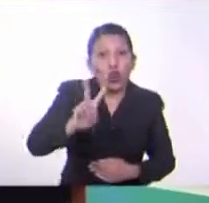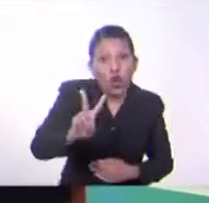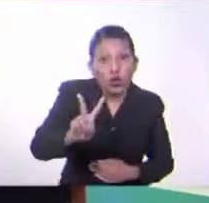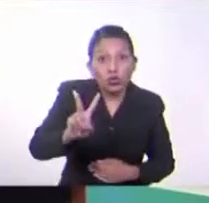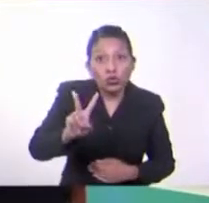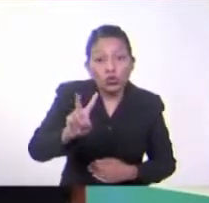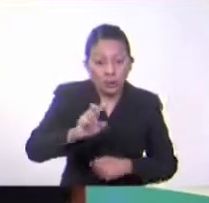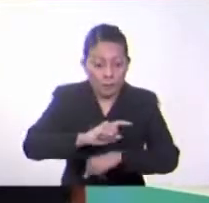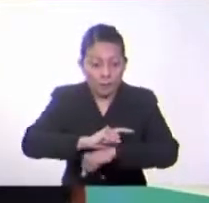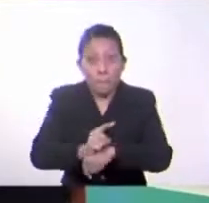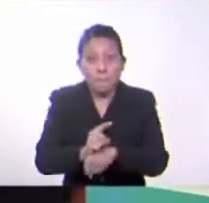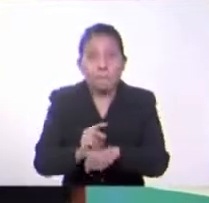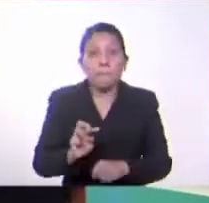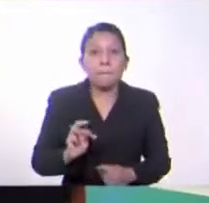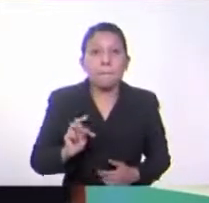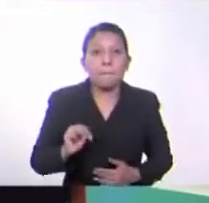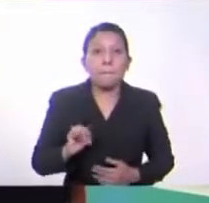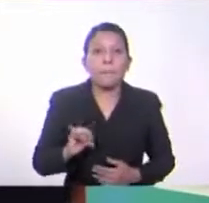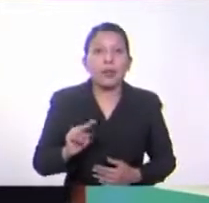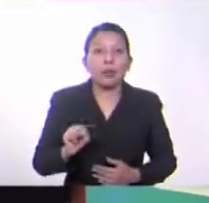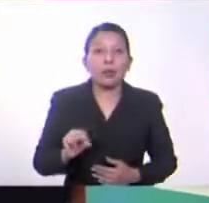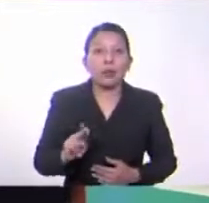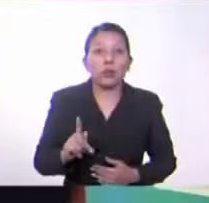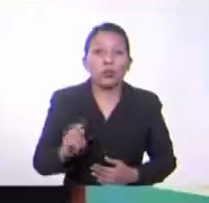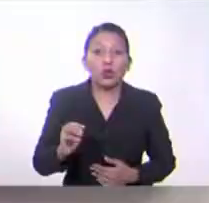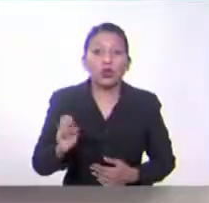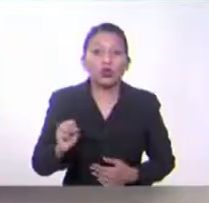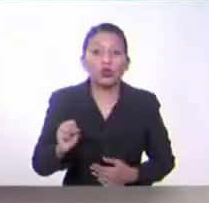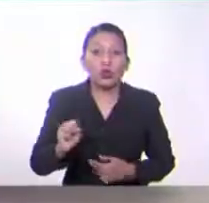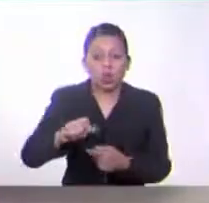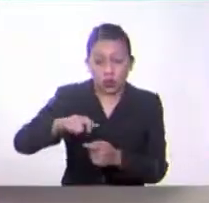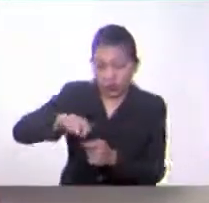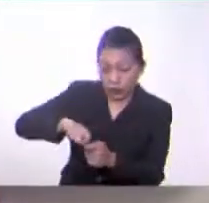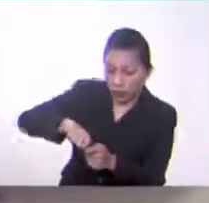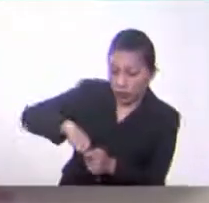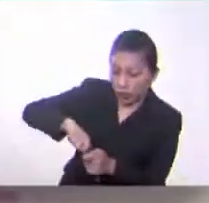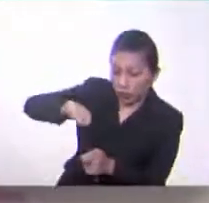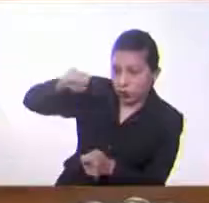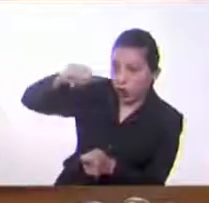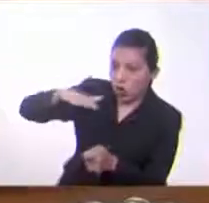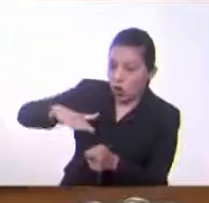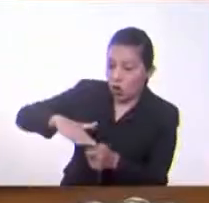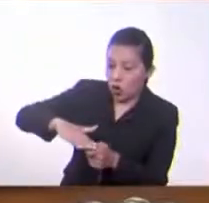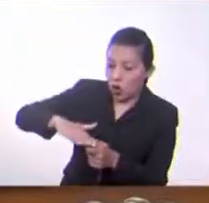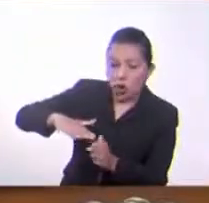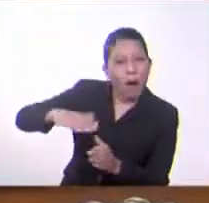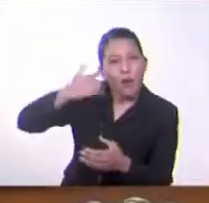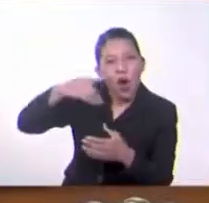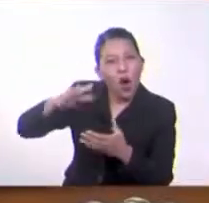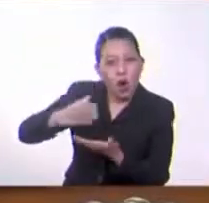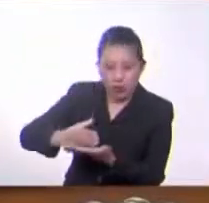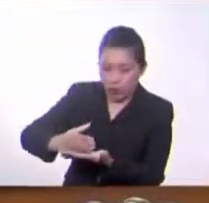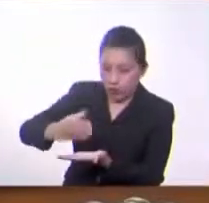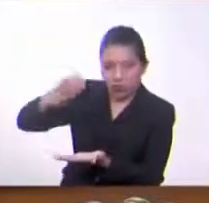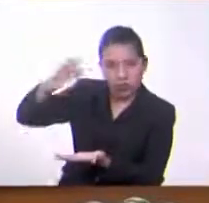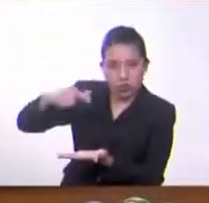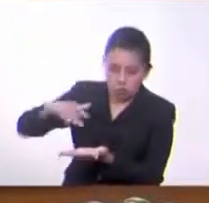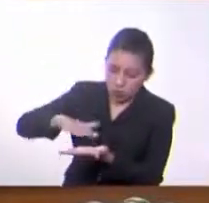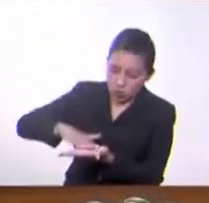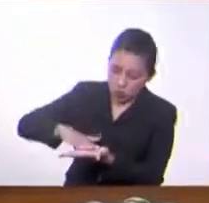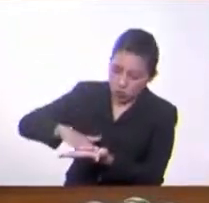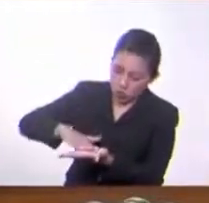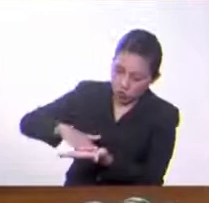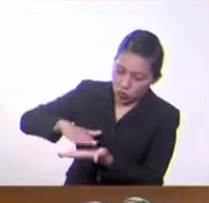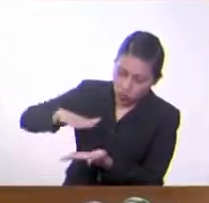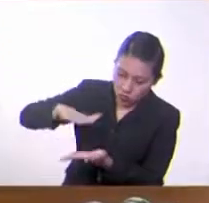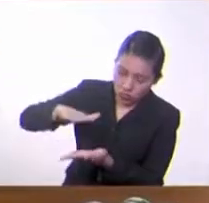cuando yo dupliqué ese tiempo? No, me imagino que es como que yo tuviera esta altura y luego pasa